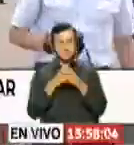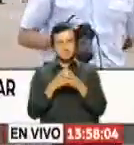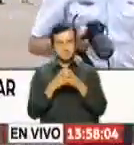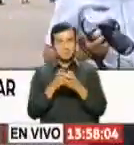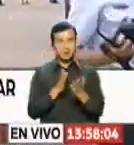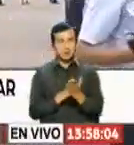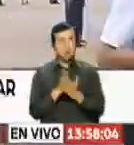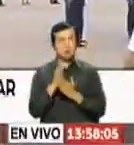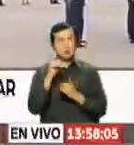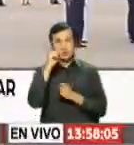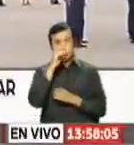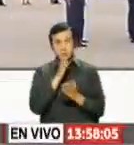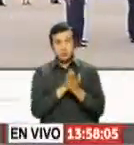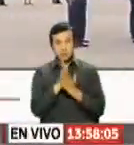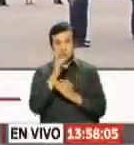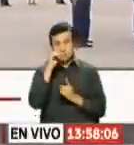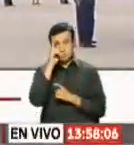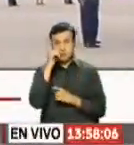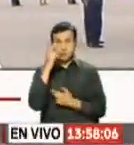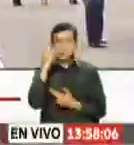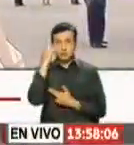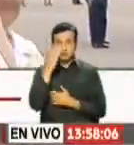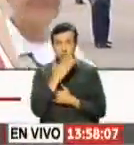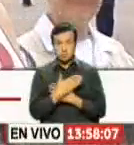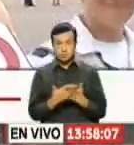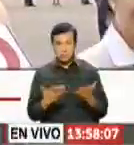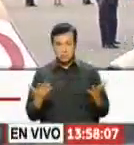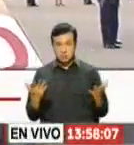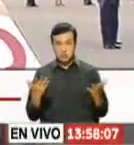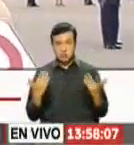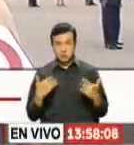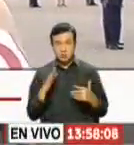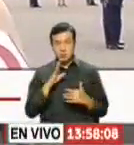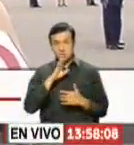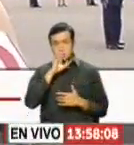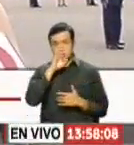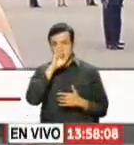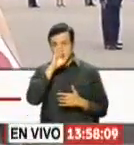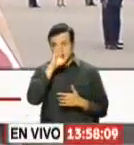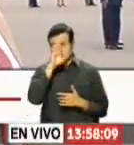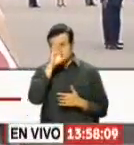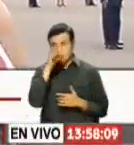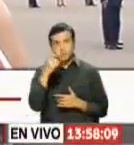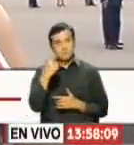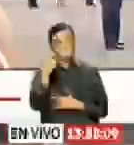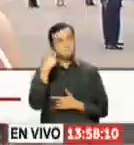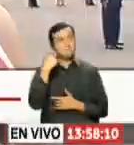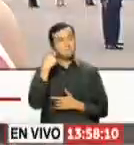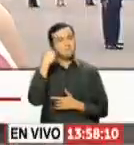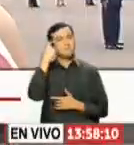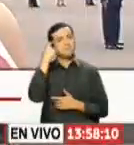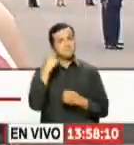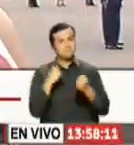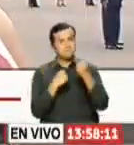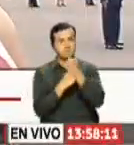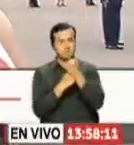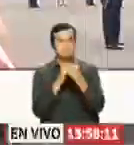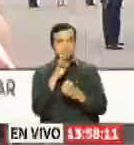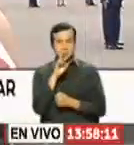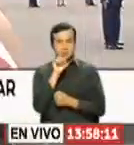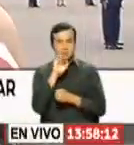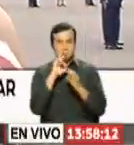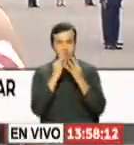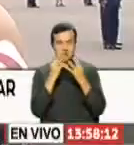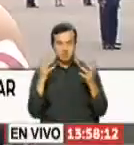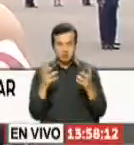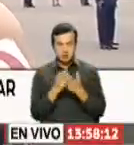carrera muy sacrificada lo que es dentro de las Fuerzas Armadas, pero como digo, siempre que uno tiene el pilar fundamental que es su esposa y su familia,